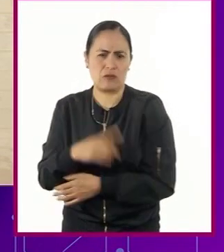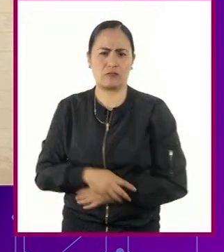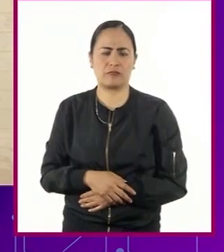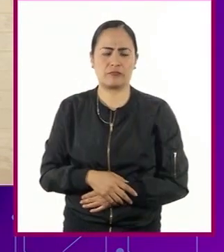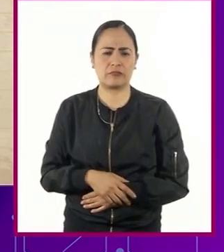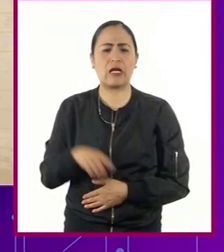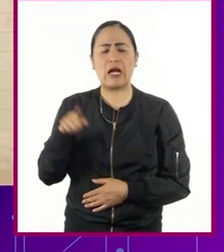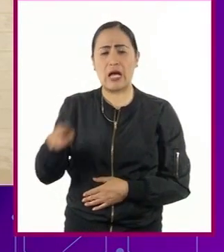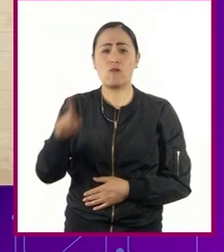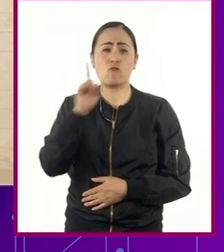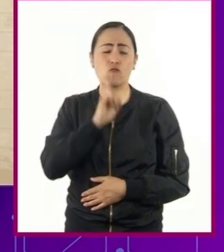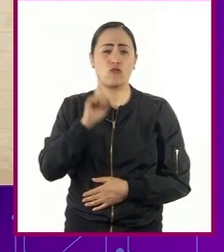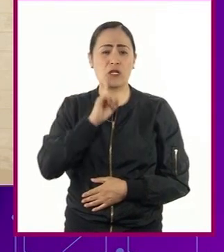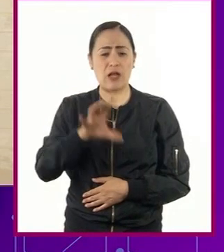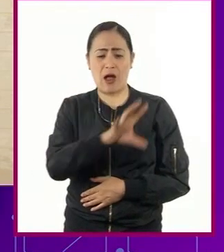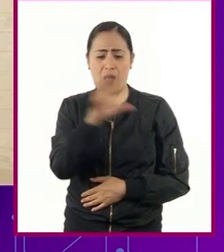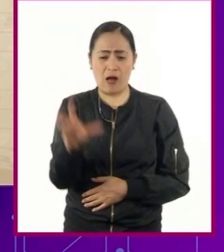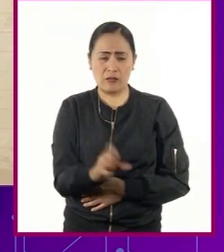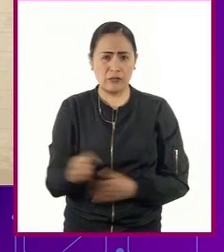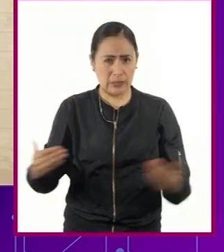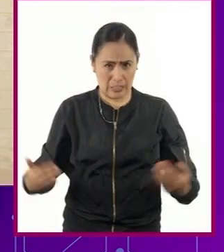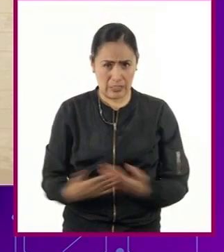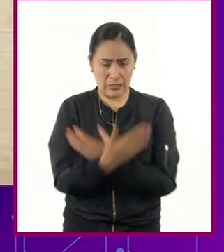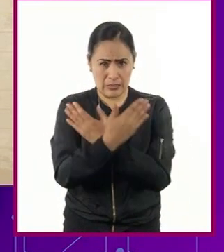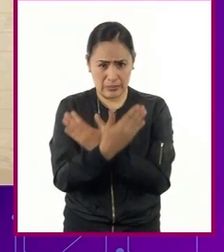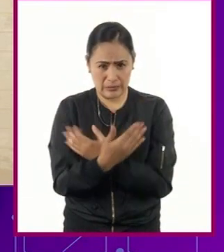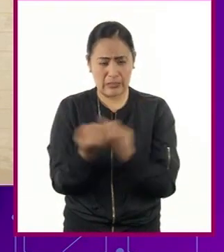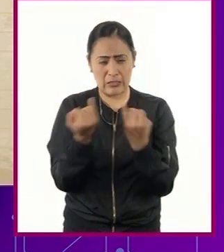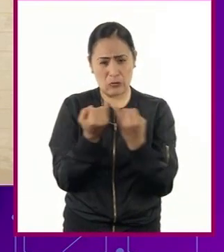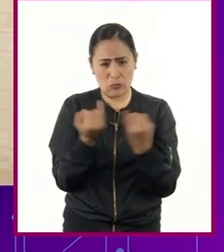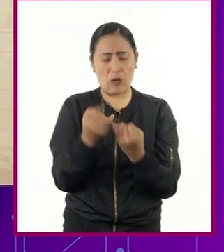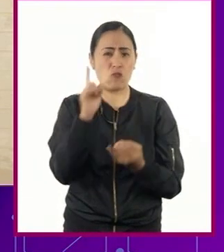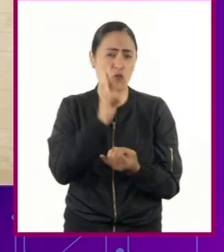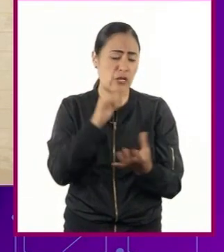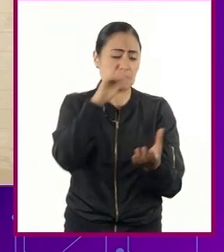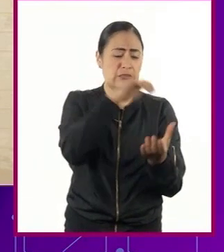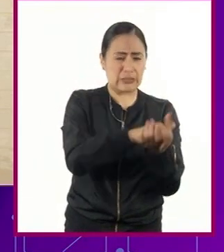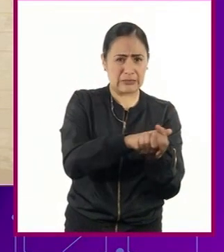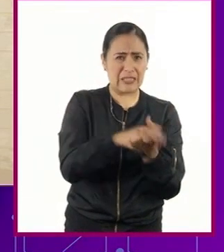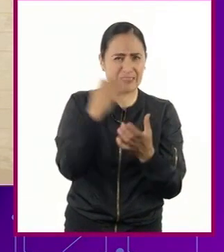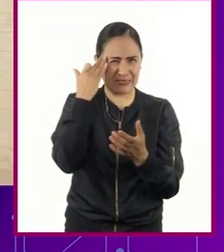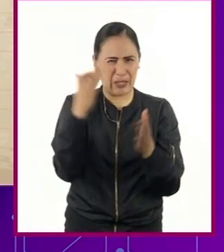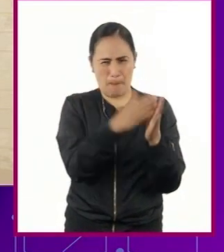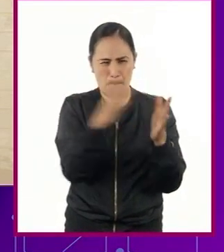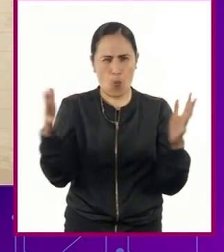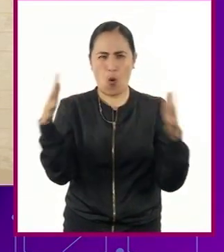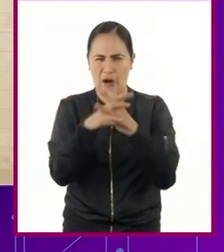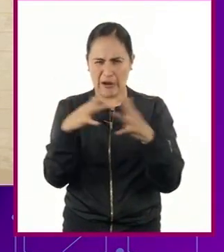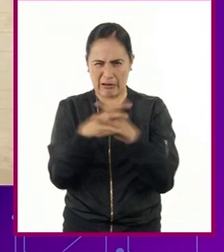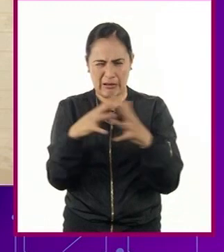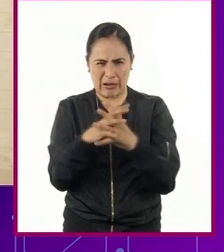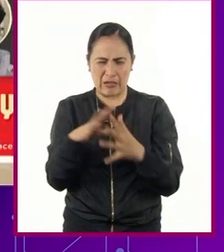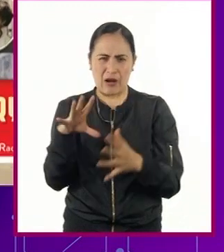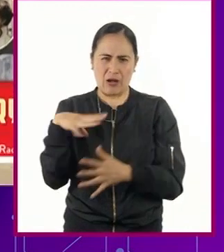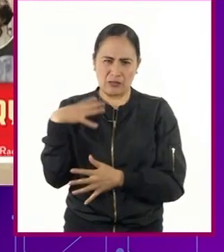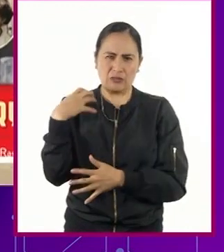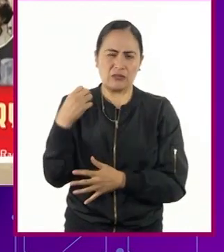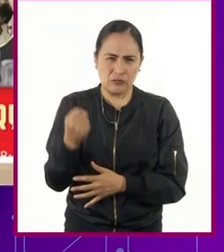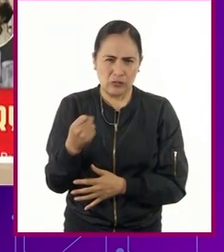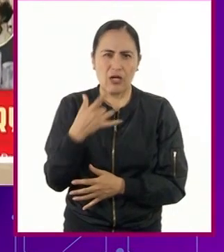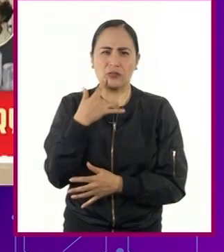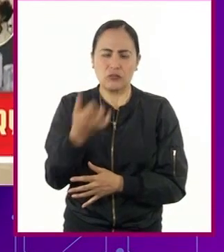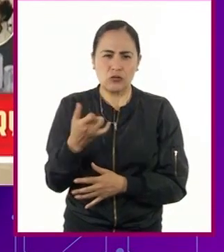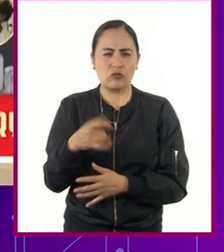varias mujeres afroamericanas. Las mujeres casadas que se aventuraron a trabajar durante la guerra enfrentaron la oposición de sus